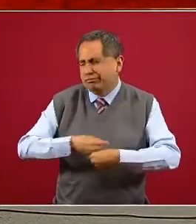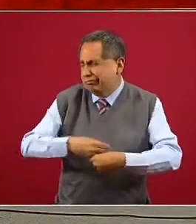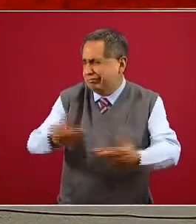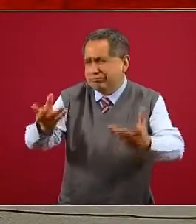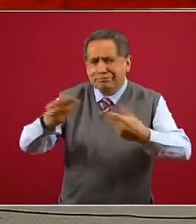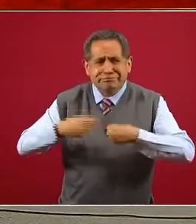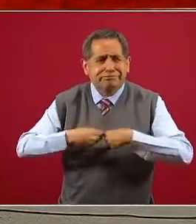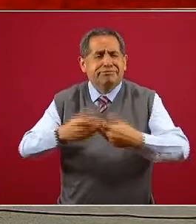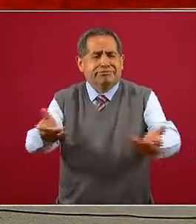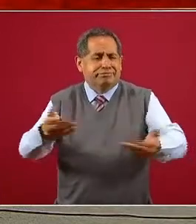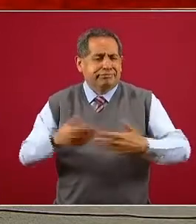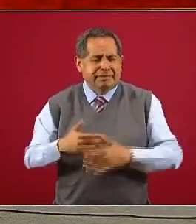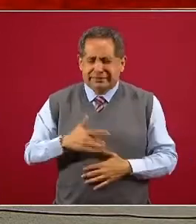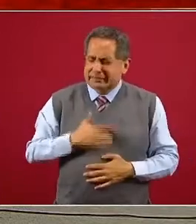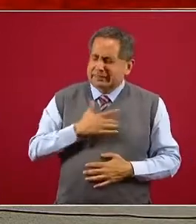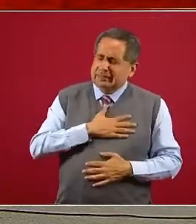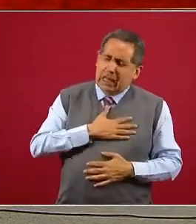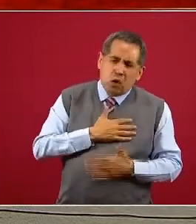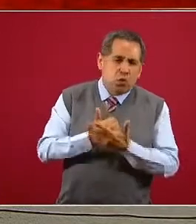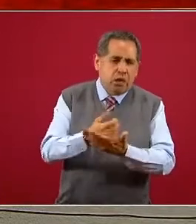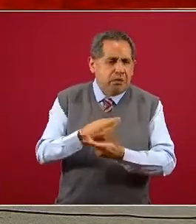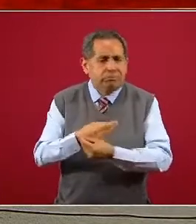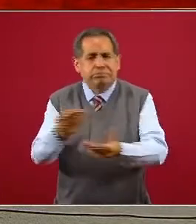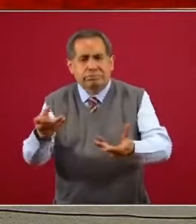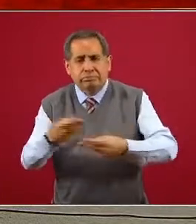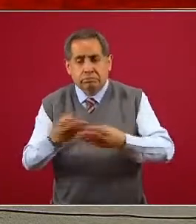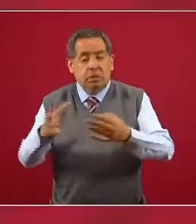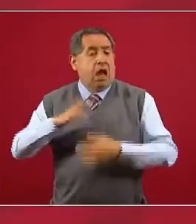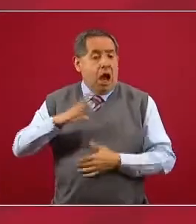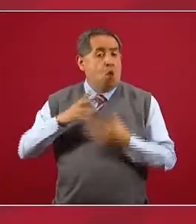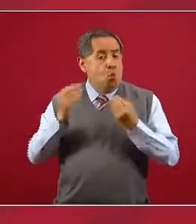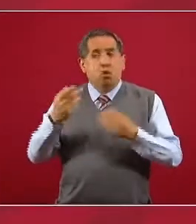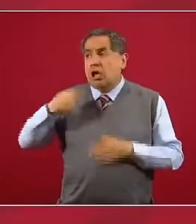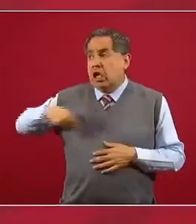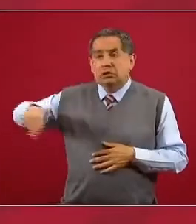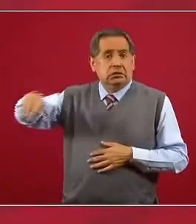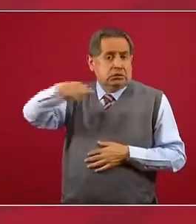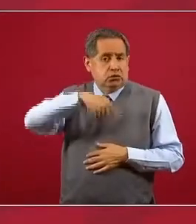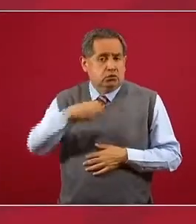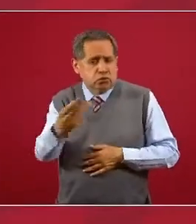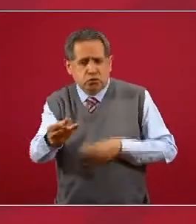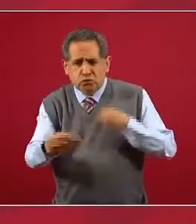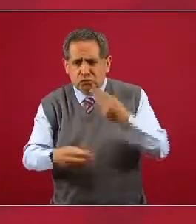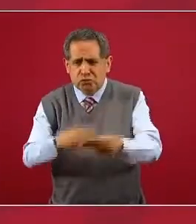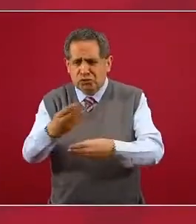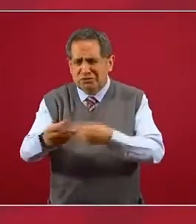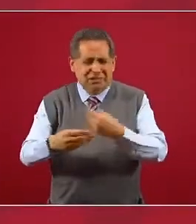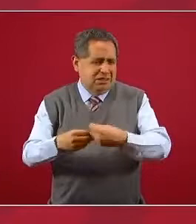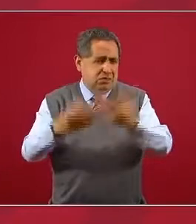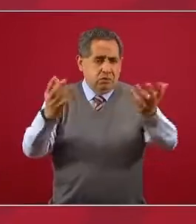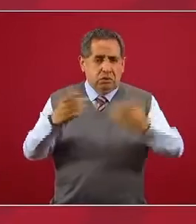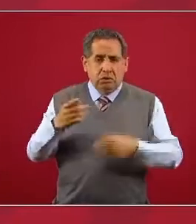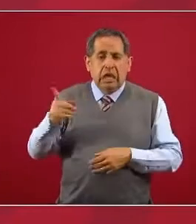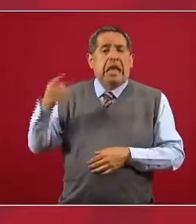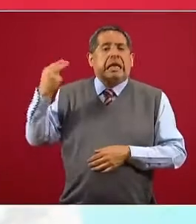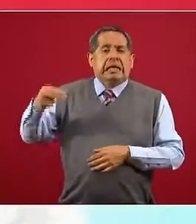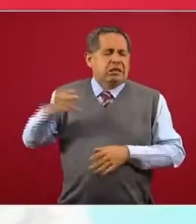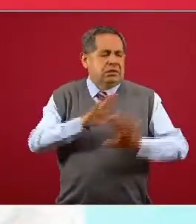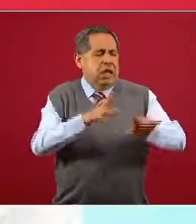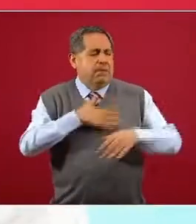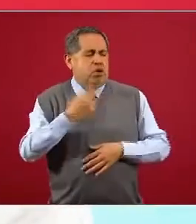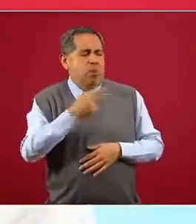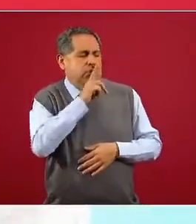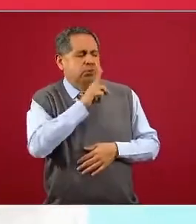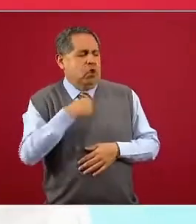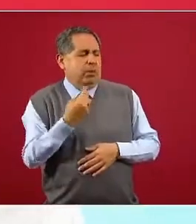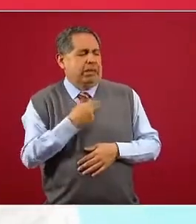hay deseo de ayudar y hemos tenido múltiples donaciones, se podría decir en cierta manera anónimas, no están pidiendo